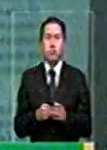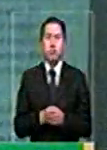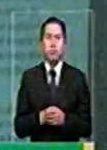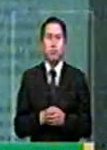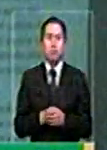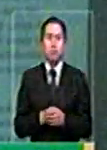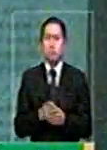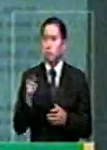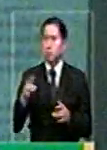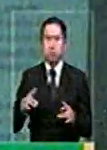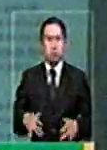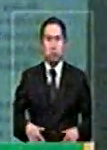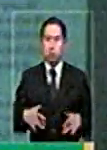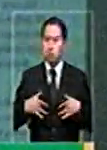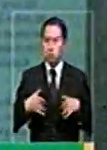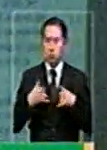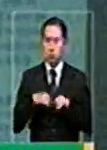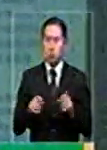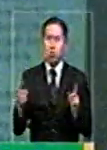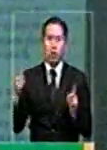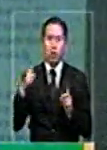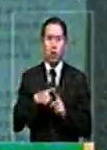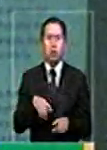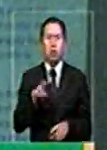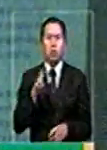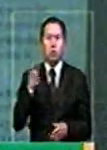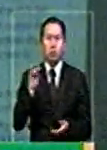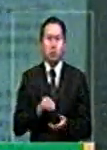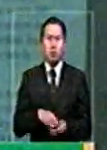Tiene una vida útil hasta esa fecha.